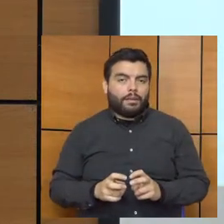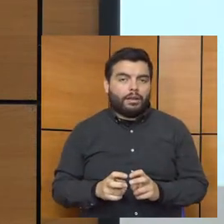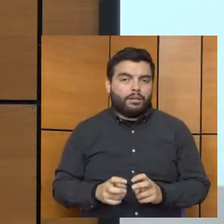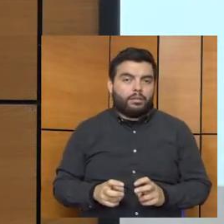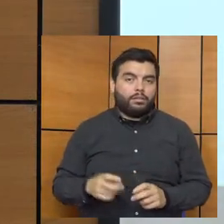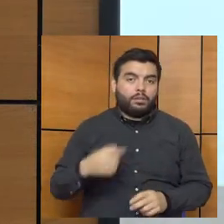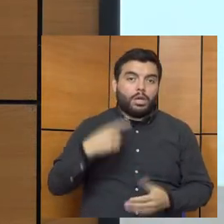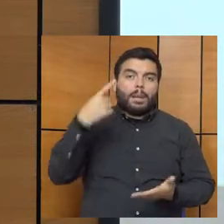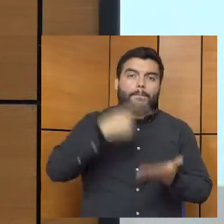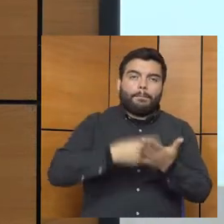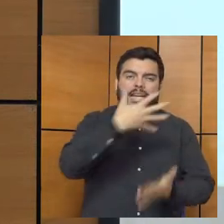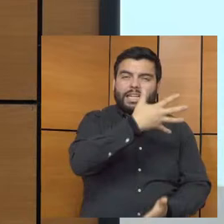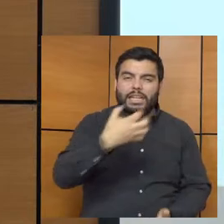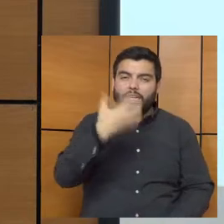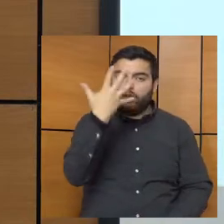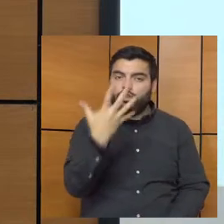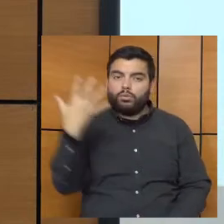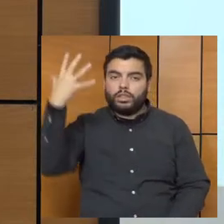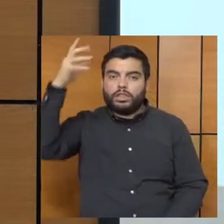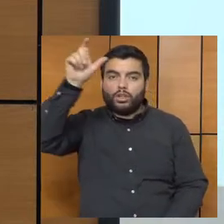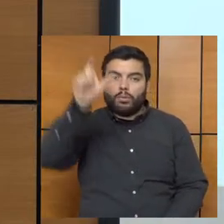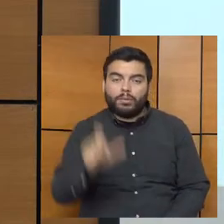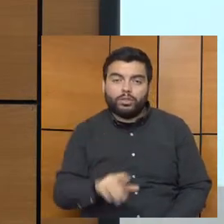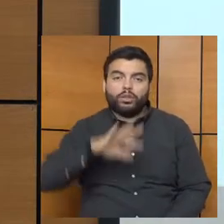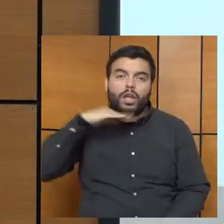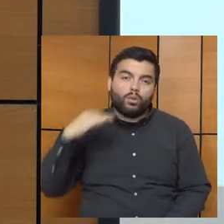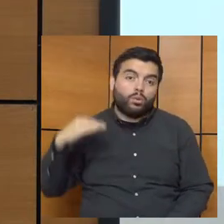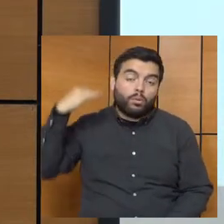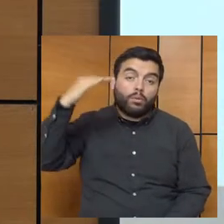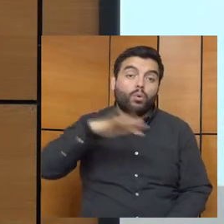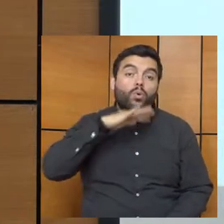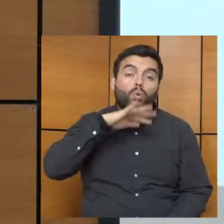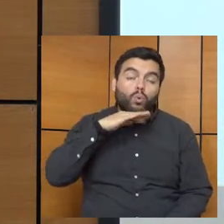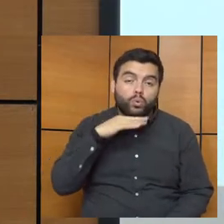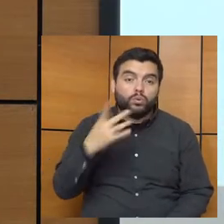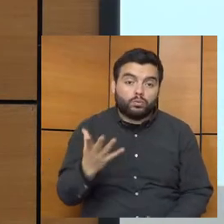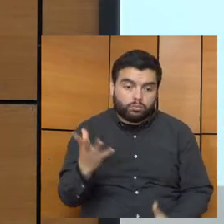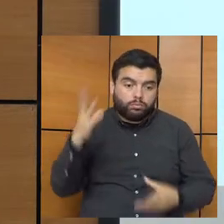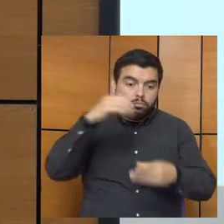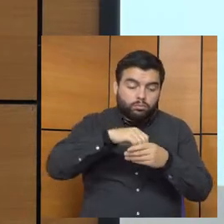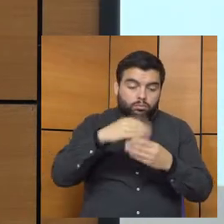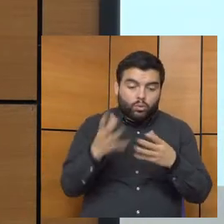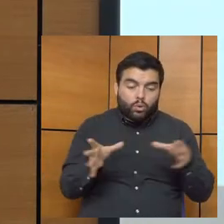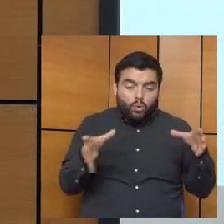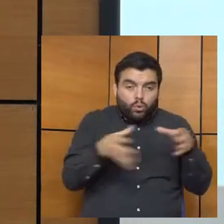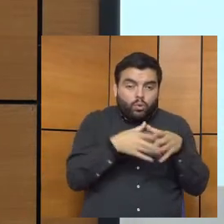a 1.555 usuarios de redes sociales, podemos distinguir un grupo dentro de ellos que lo ocupan porque